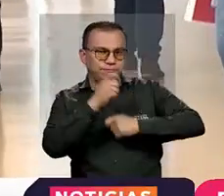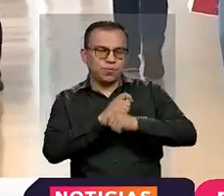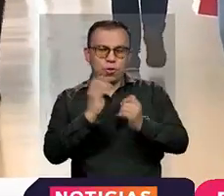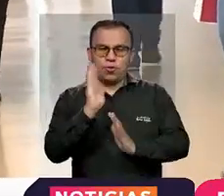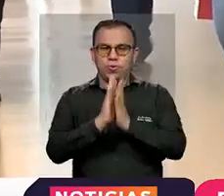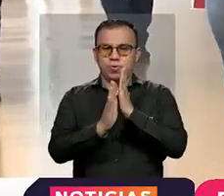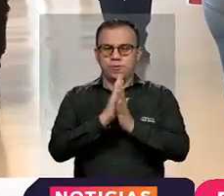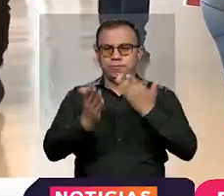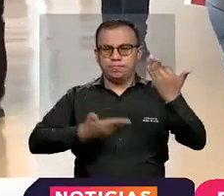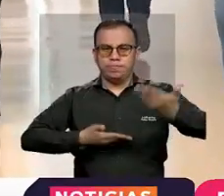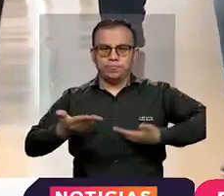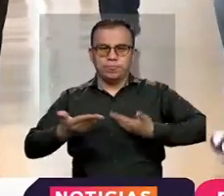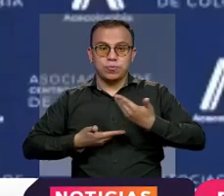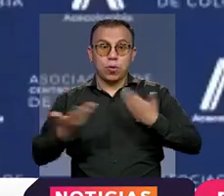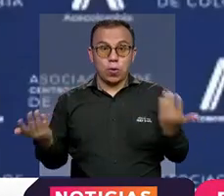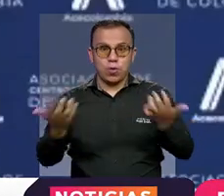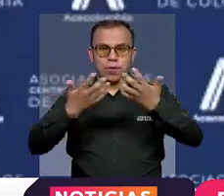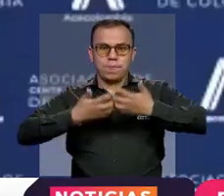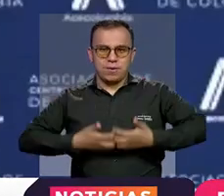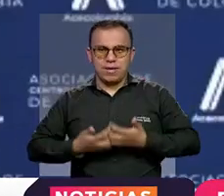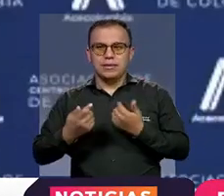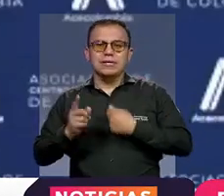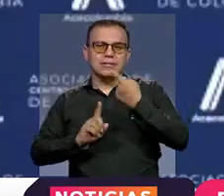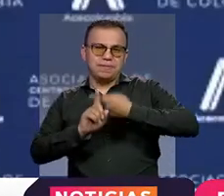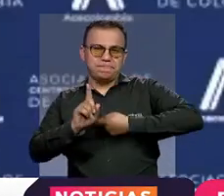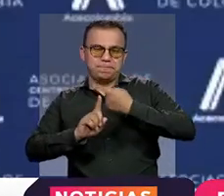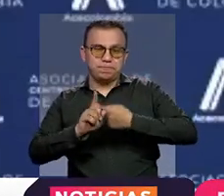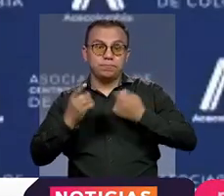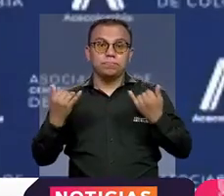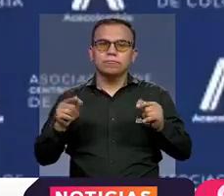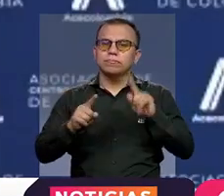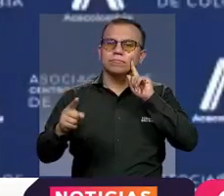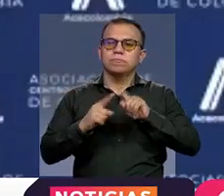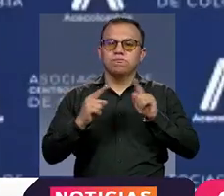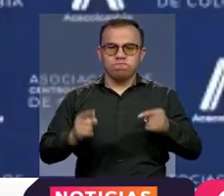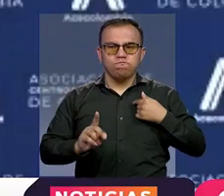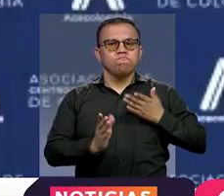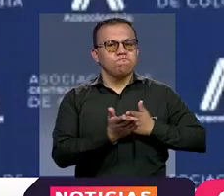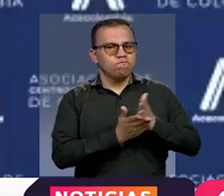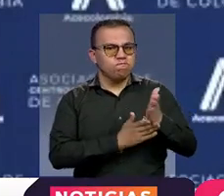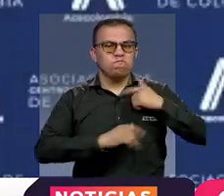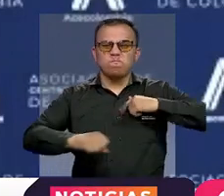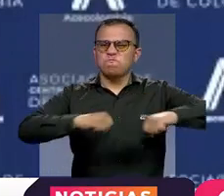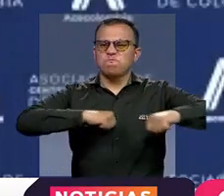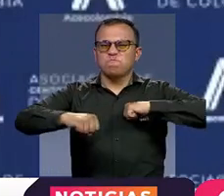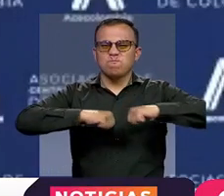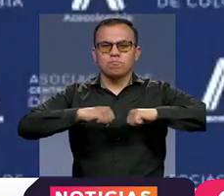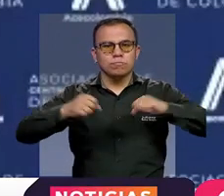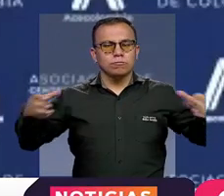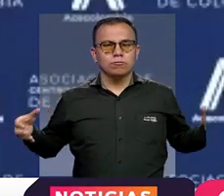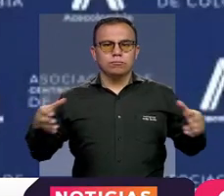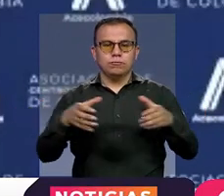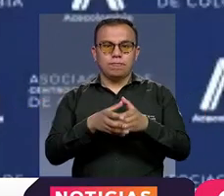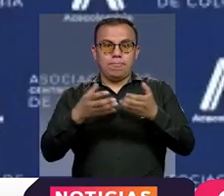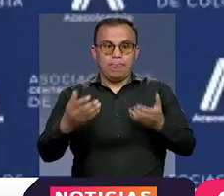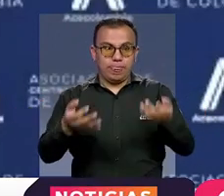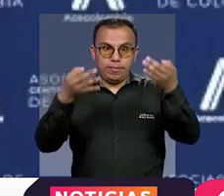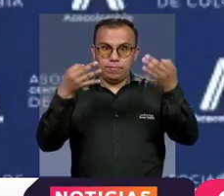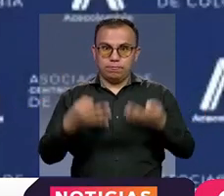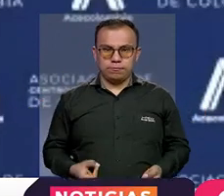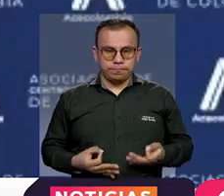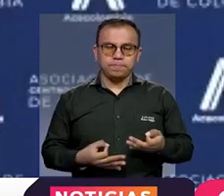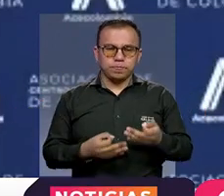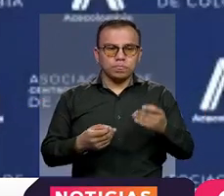centros comerciales o las inmobiliarias. Lo importante es que el proceso viene siendo consistente. En la medida en que tengamos consistencia y que tengamos